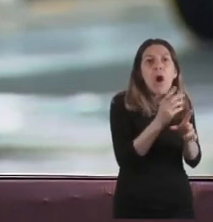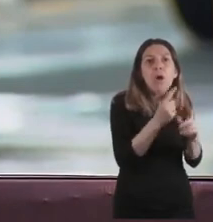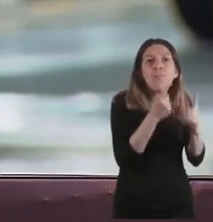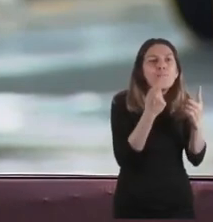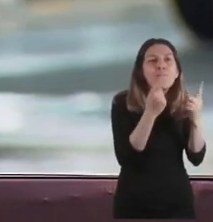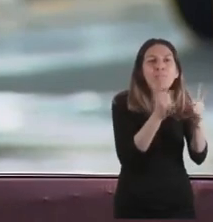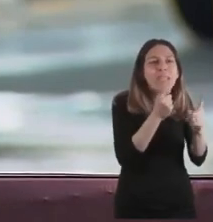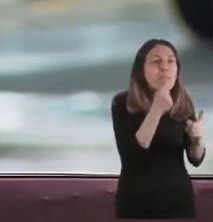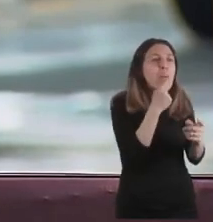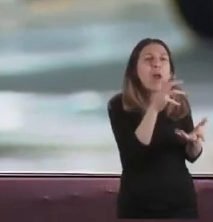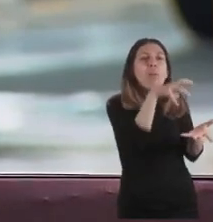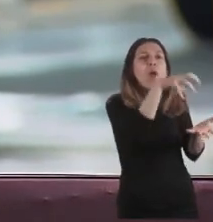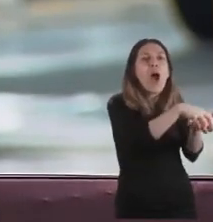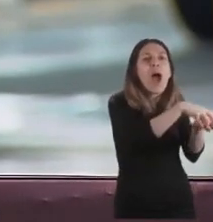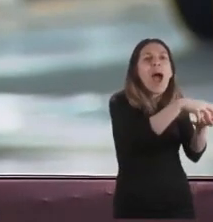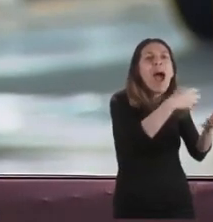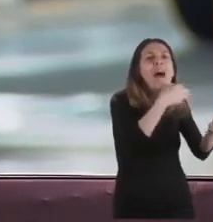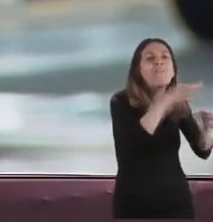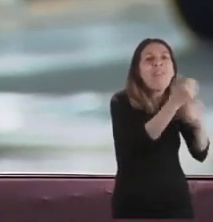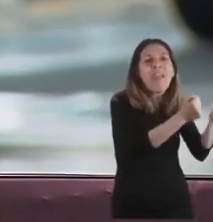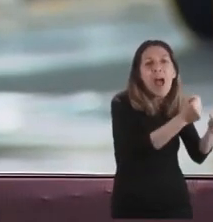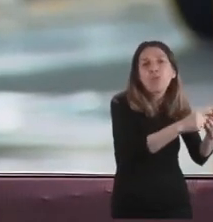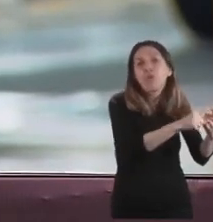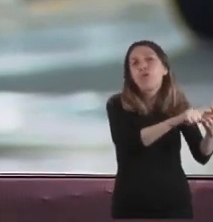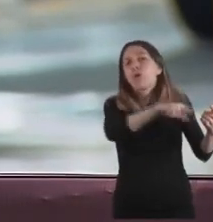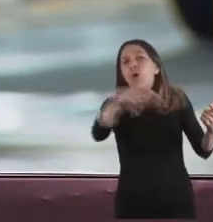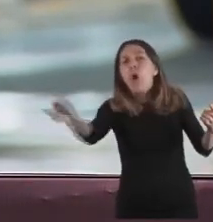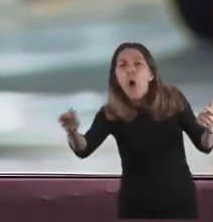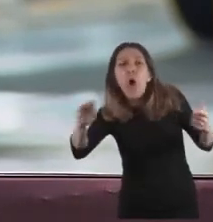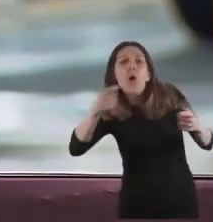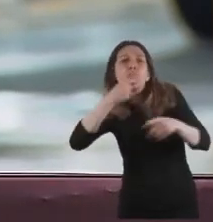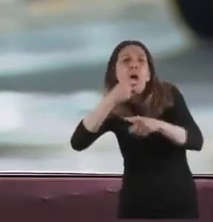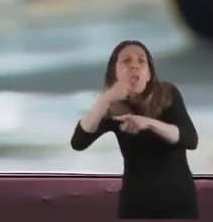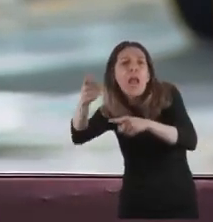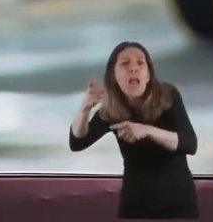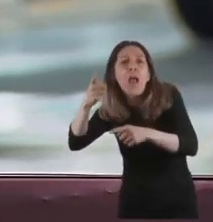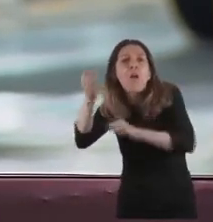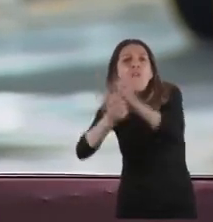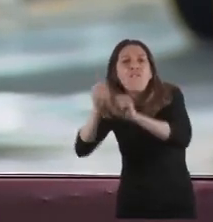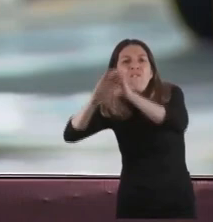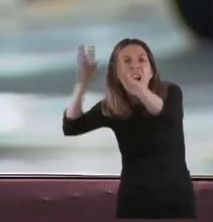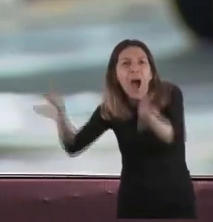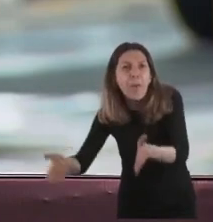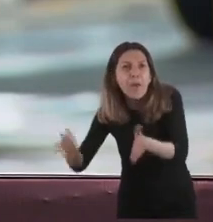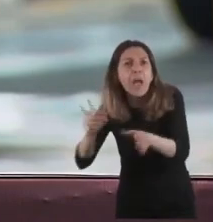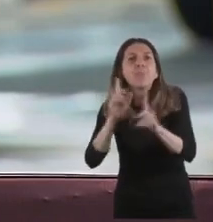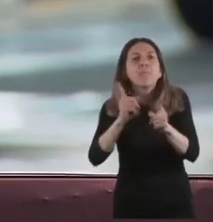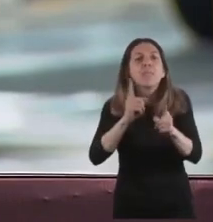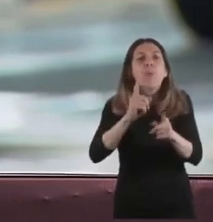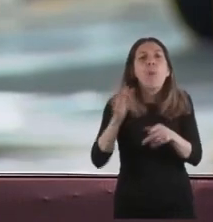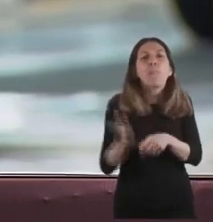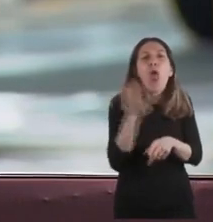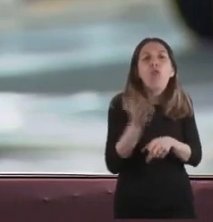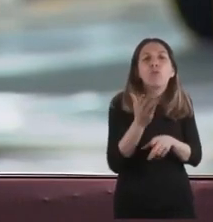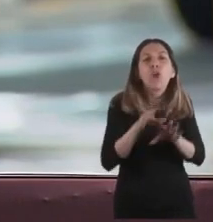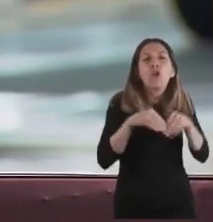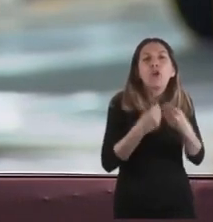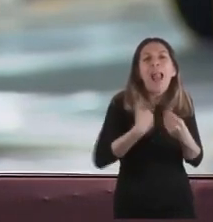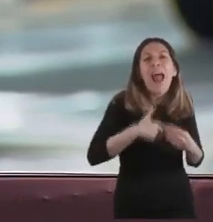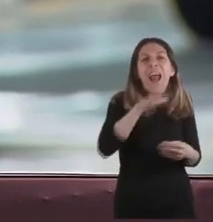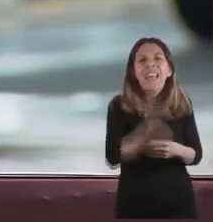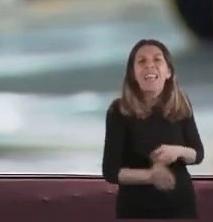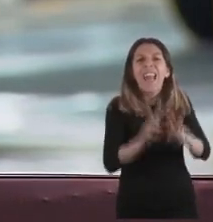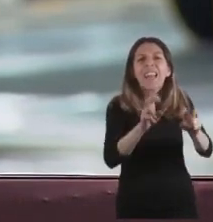desde concesionarias hasta terminales, en el Producto Bruto Interno de la Argentina, tuviera eco